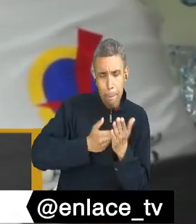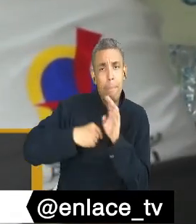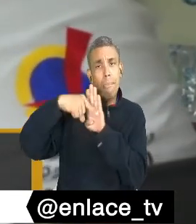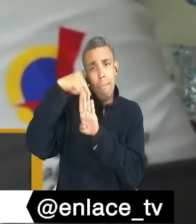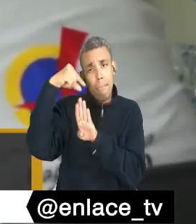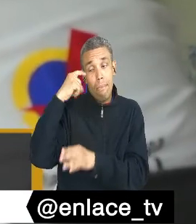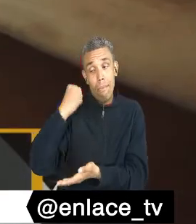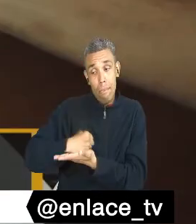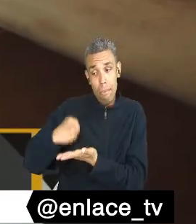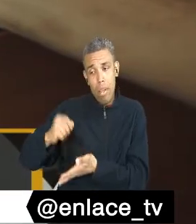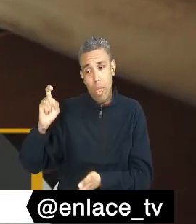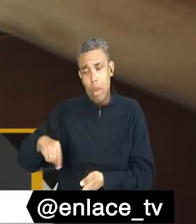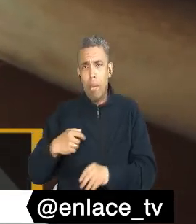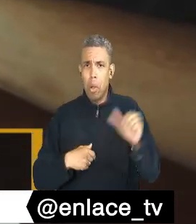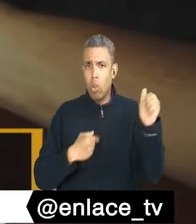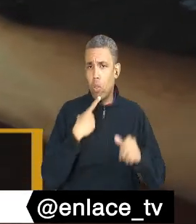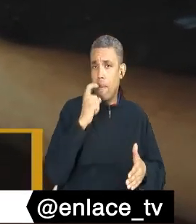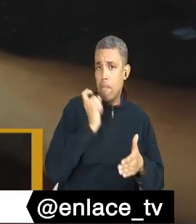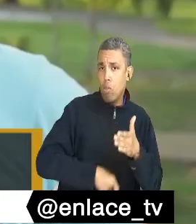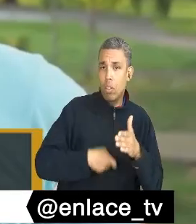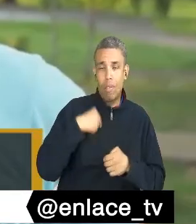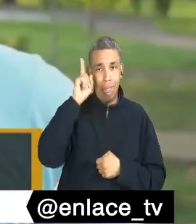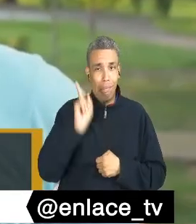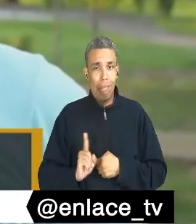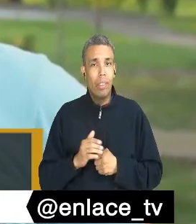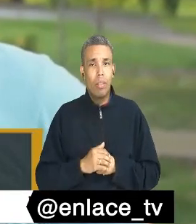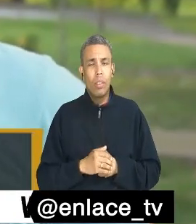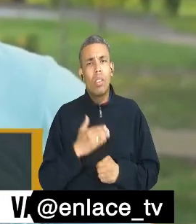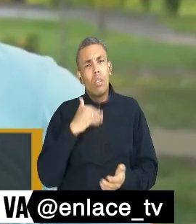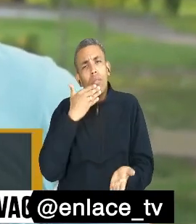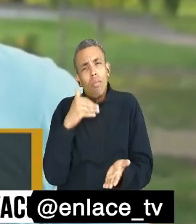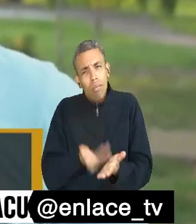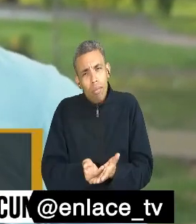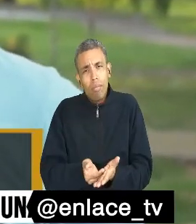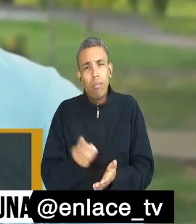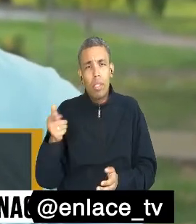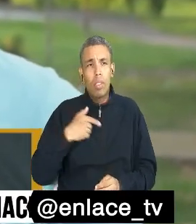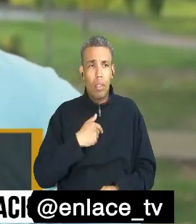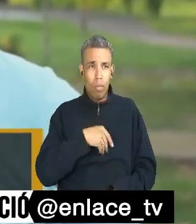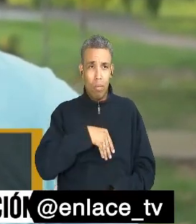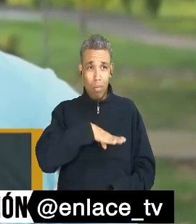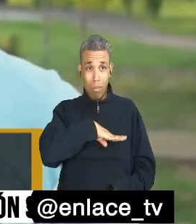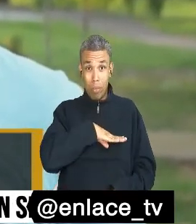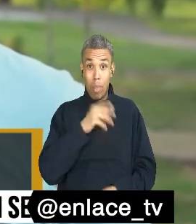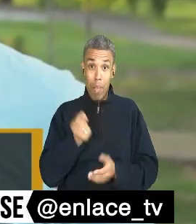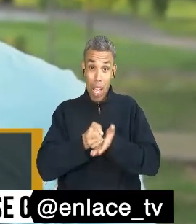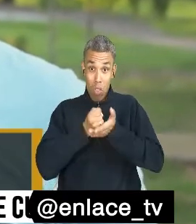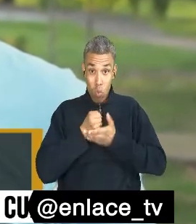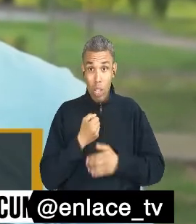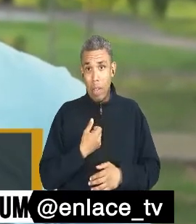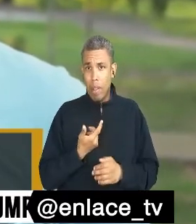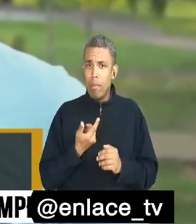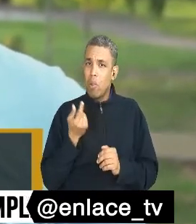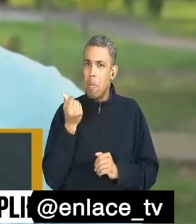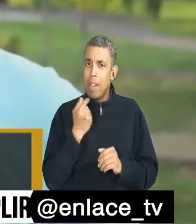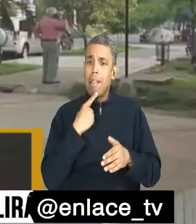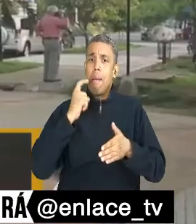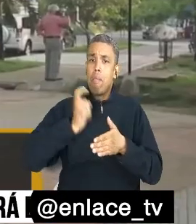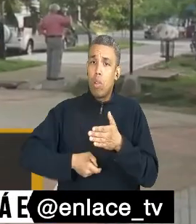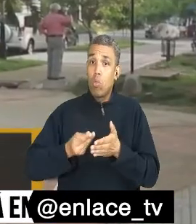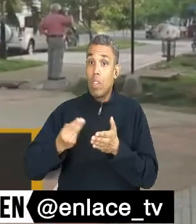cosas. Y yo, pues, estoy muy agradecido con la alcaldía de estas rebajas que han hecho sobre los impuestos de aquí de las